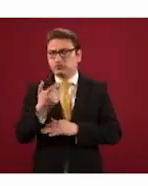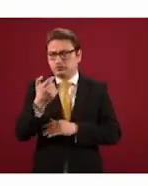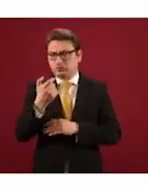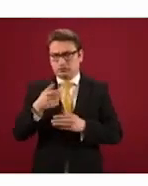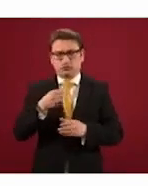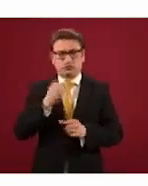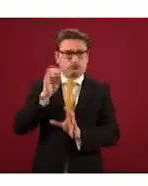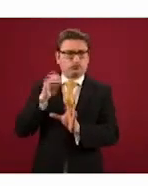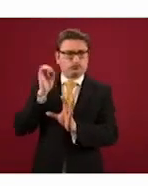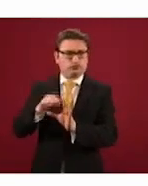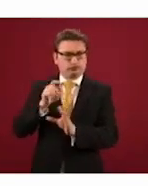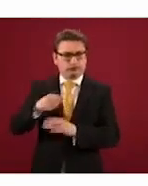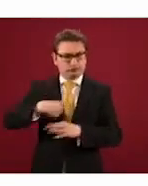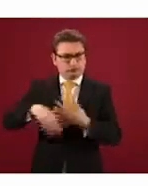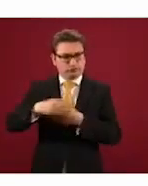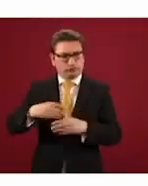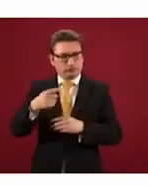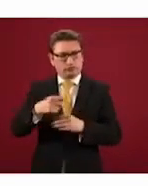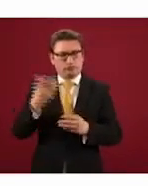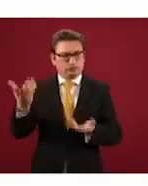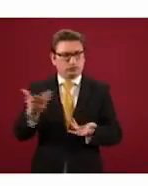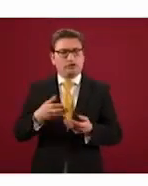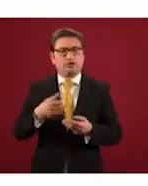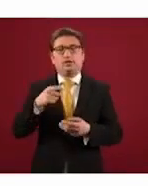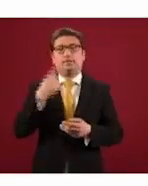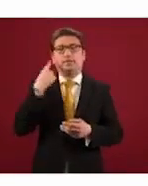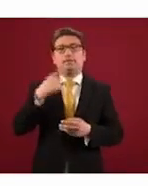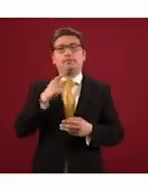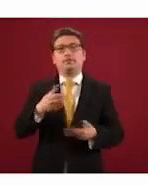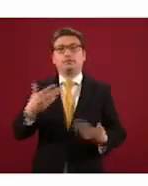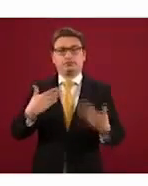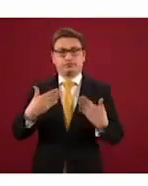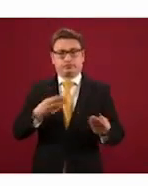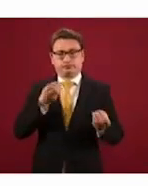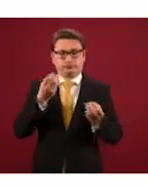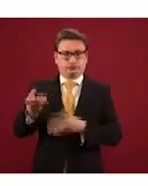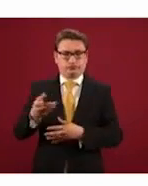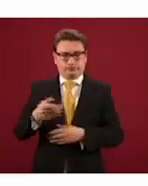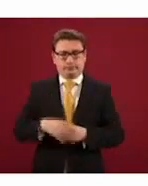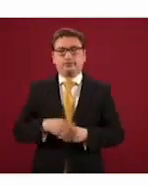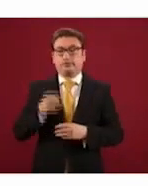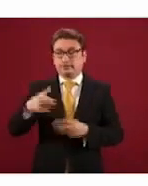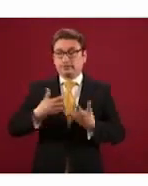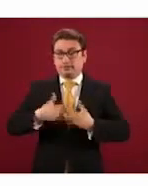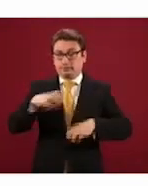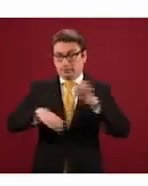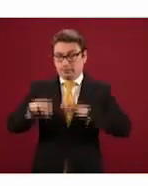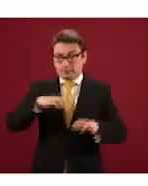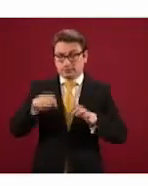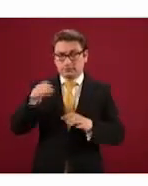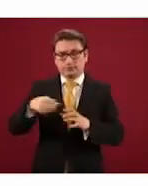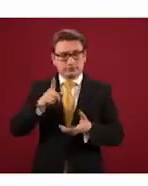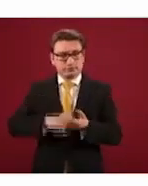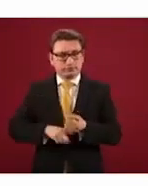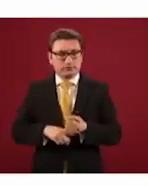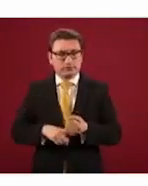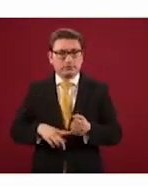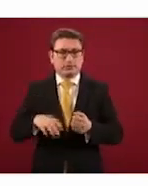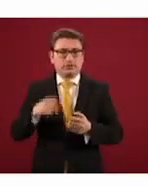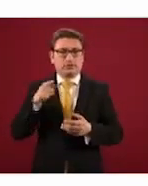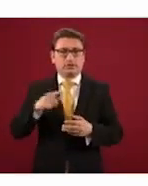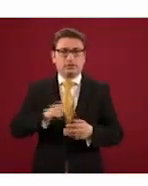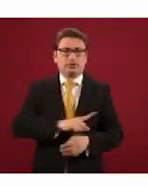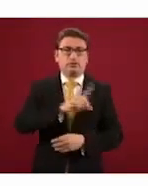pesos en esos años hacia Panamá. Esta empresa, NUMBAC,